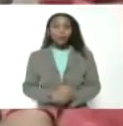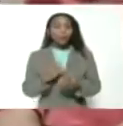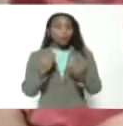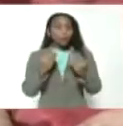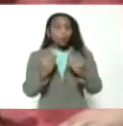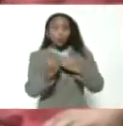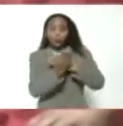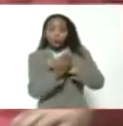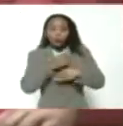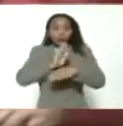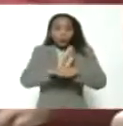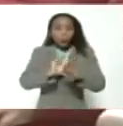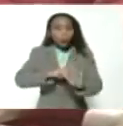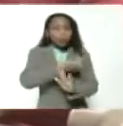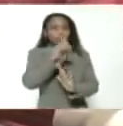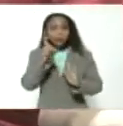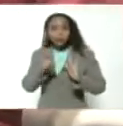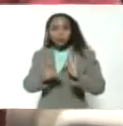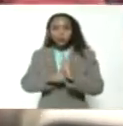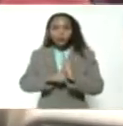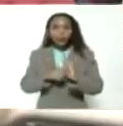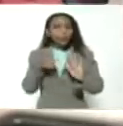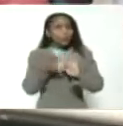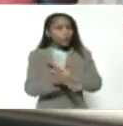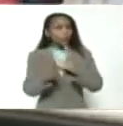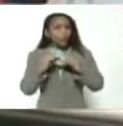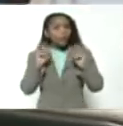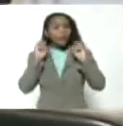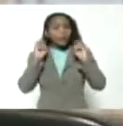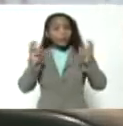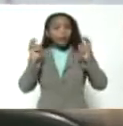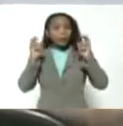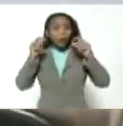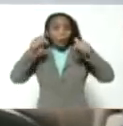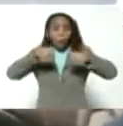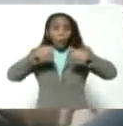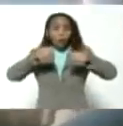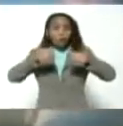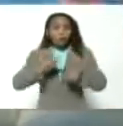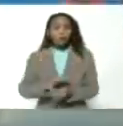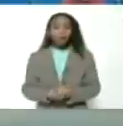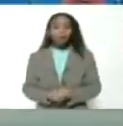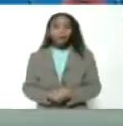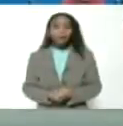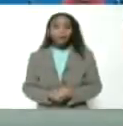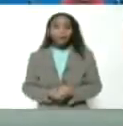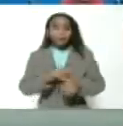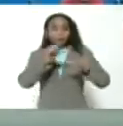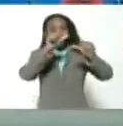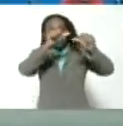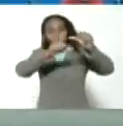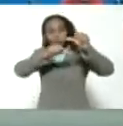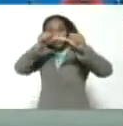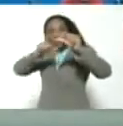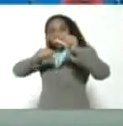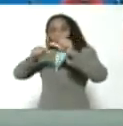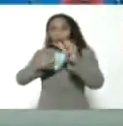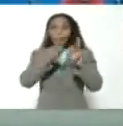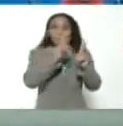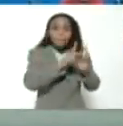bioseguridad absoluta. Sobre todo porque se trata hoy de revisar los